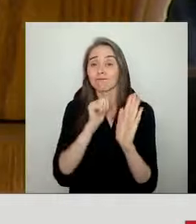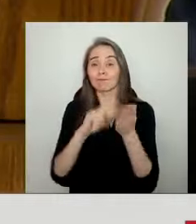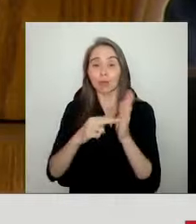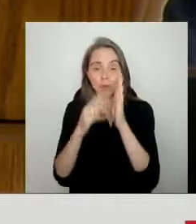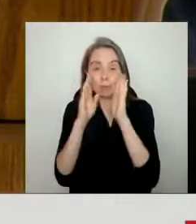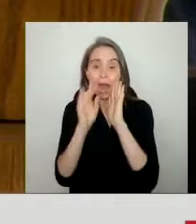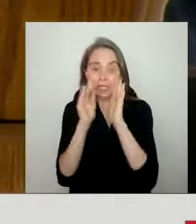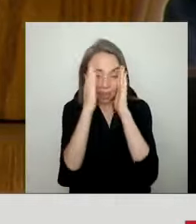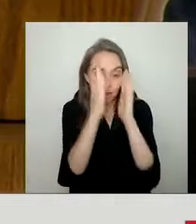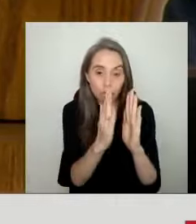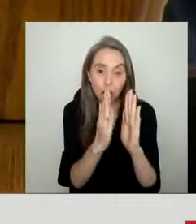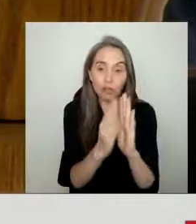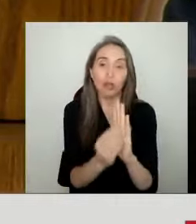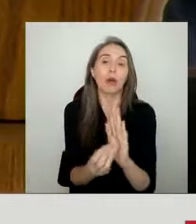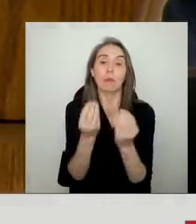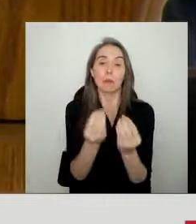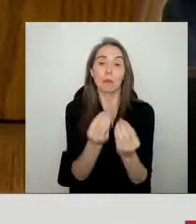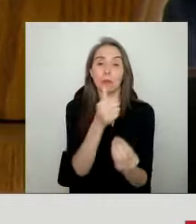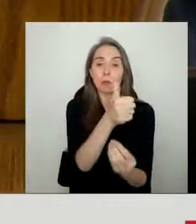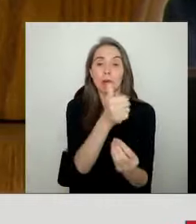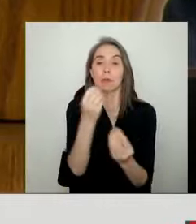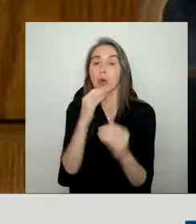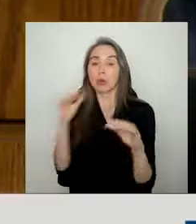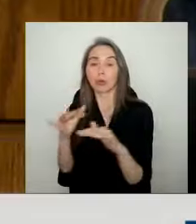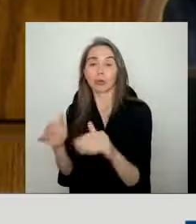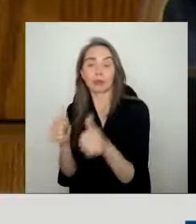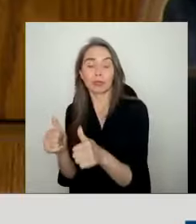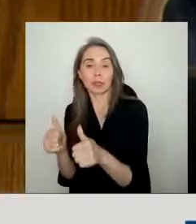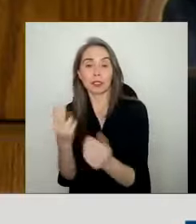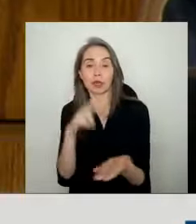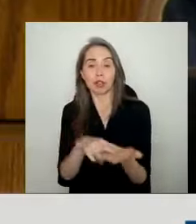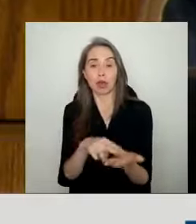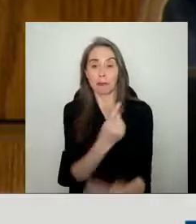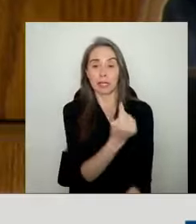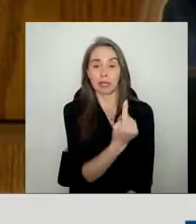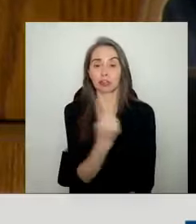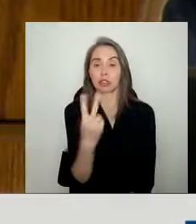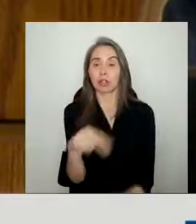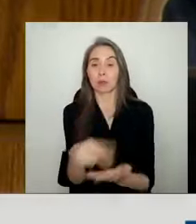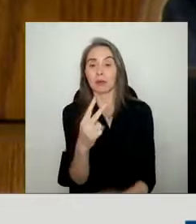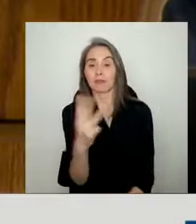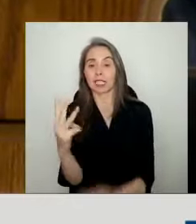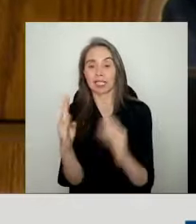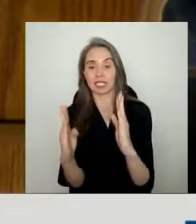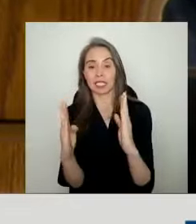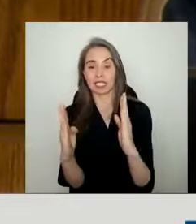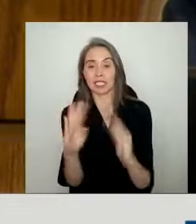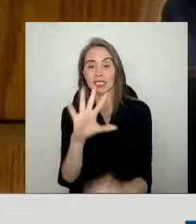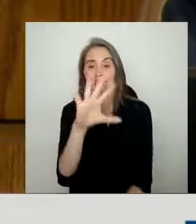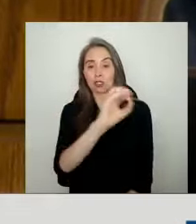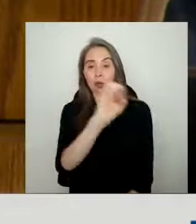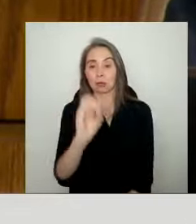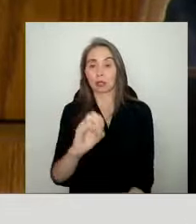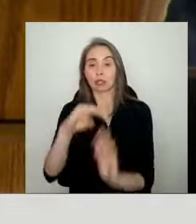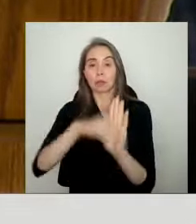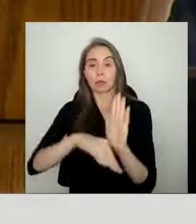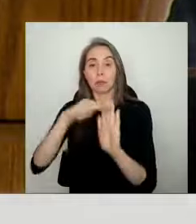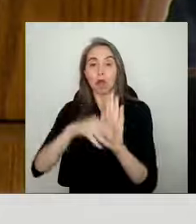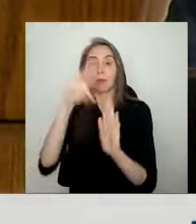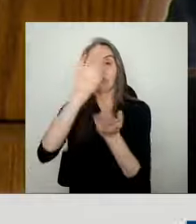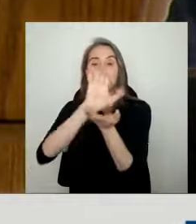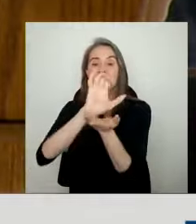eficacia y eficiencia entre el y el 2023 solo el 5% de los programas evaluados tuvo un